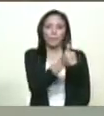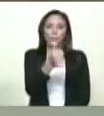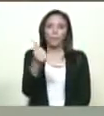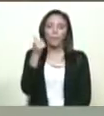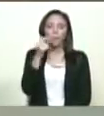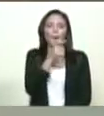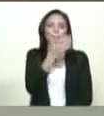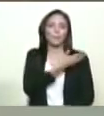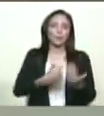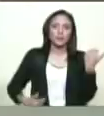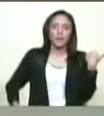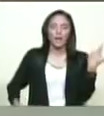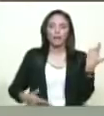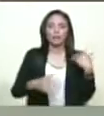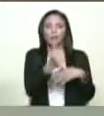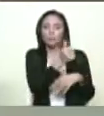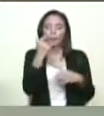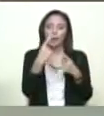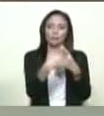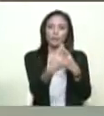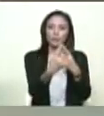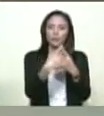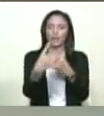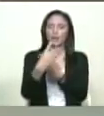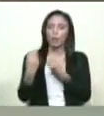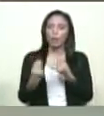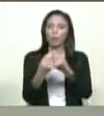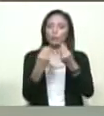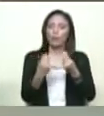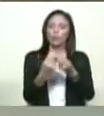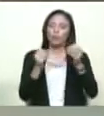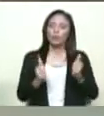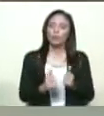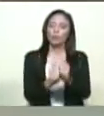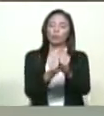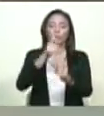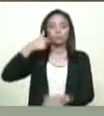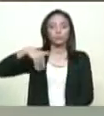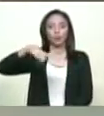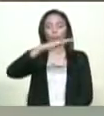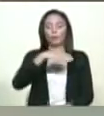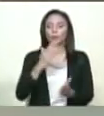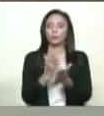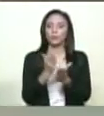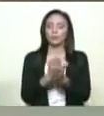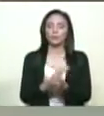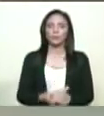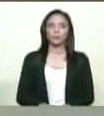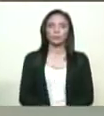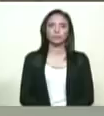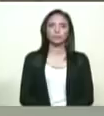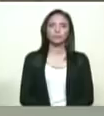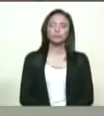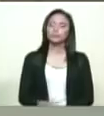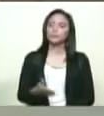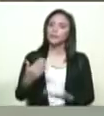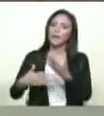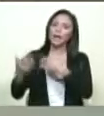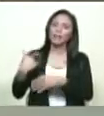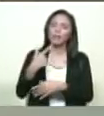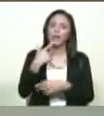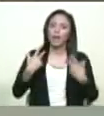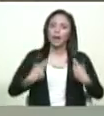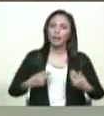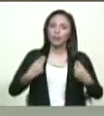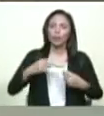pueblo presidente pueblo para andar con el pueblo siempre con el pueblo siempre lo que decía aristóbulo el